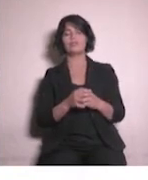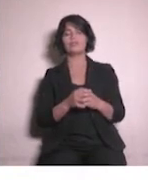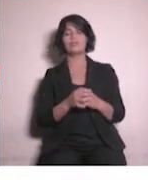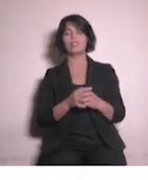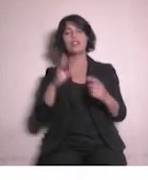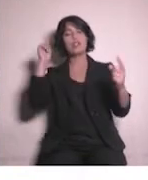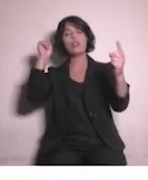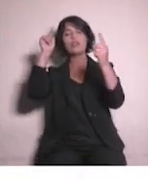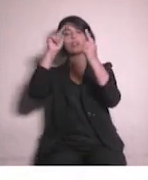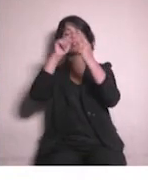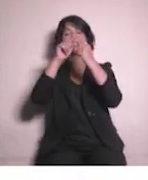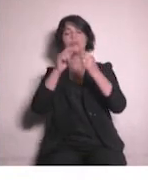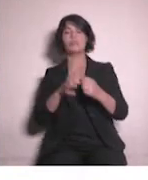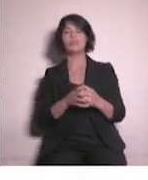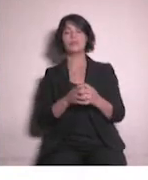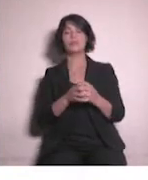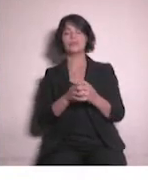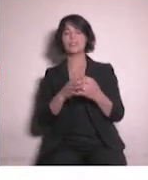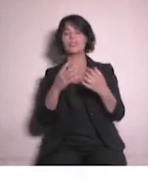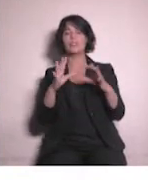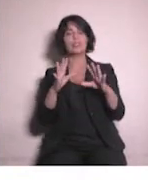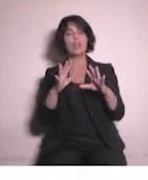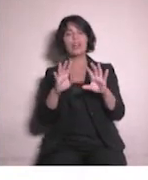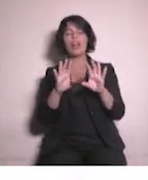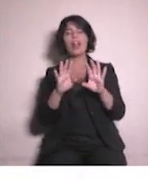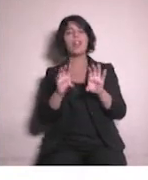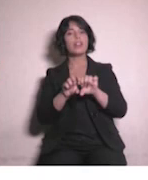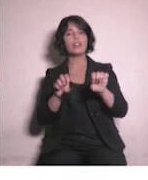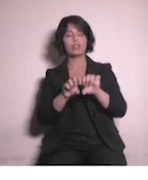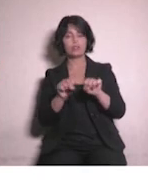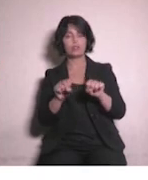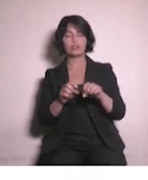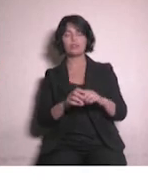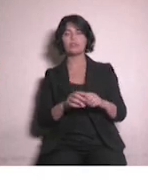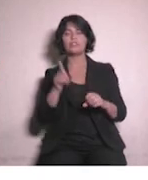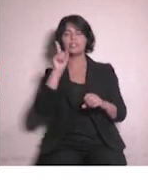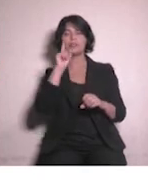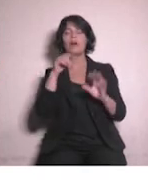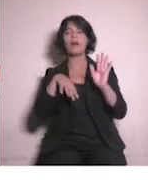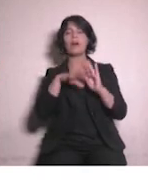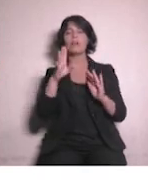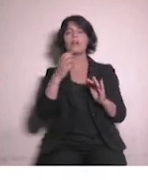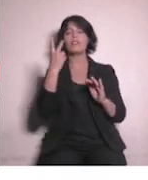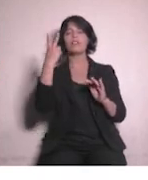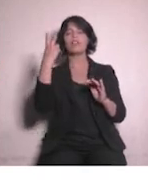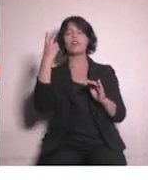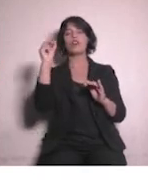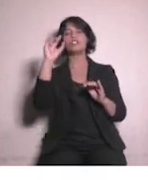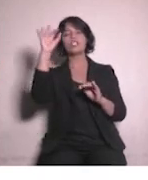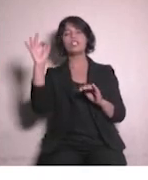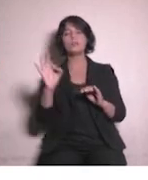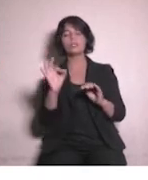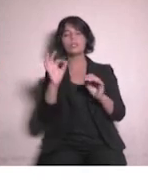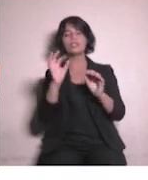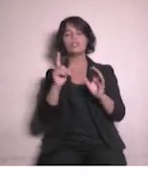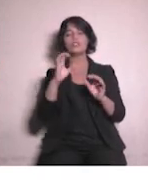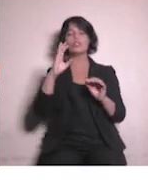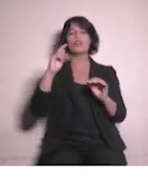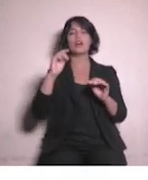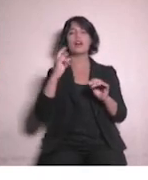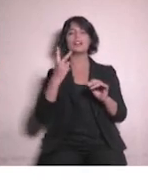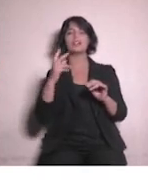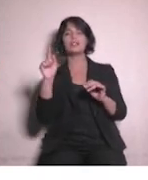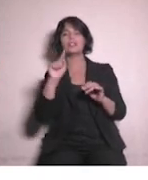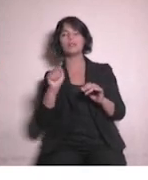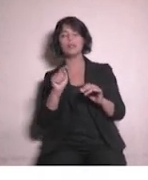Los objetivos están alineados. Tenemos más del 80% de los activos de la